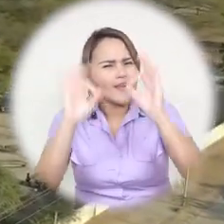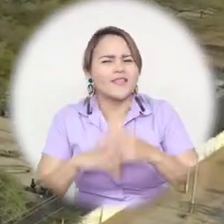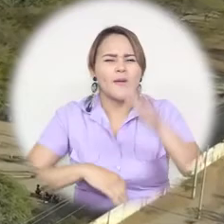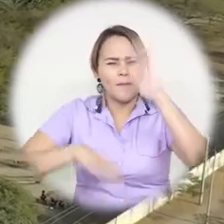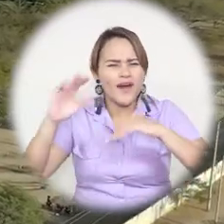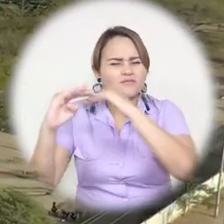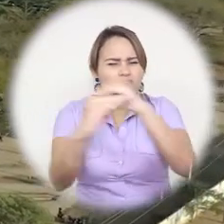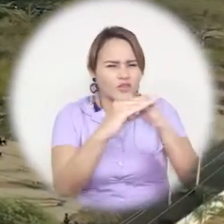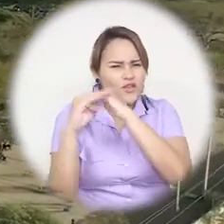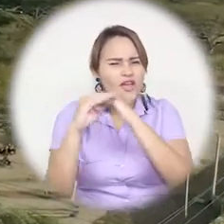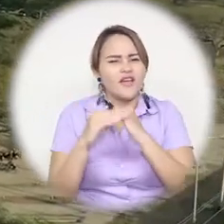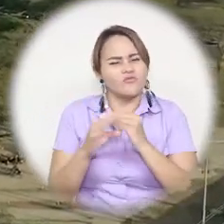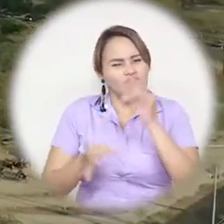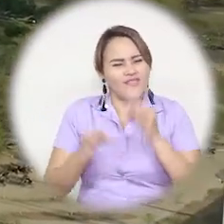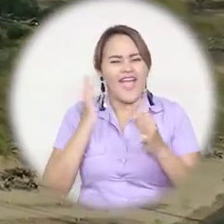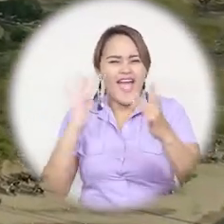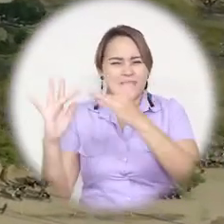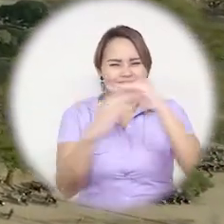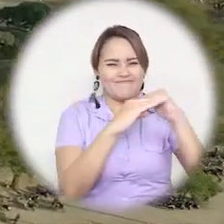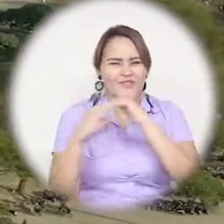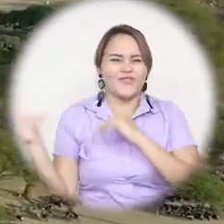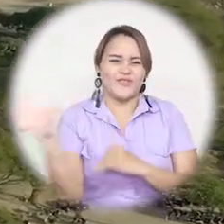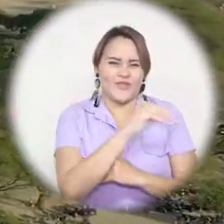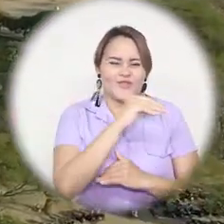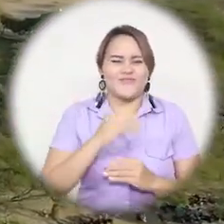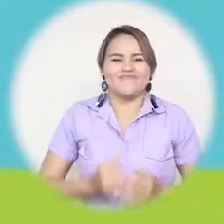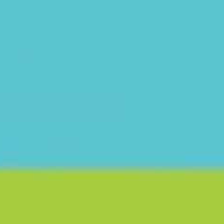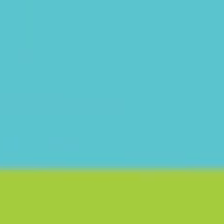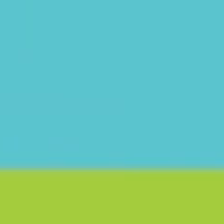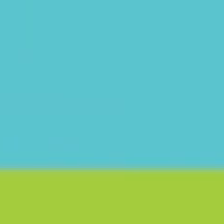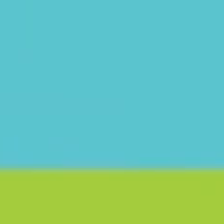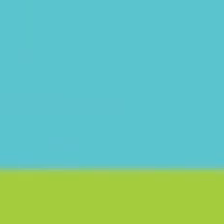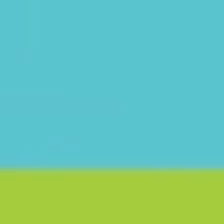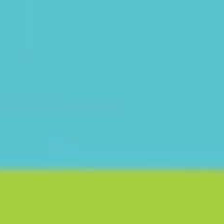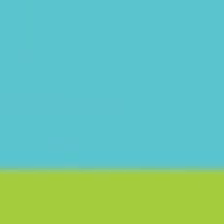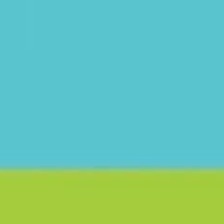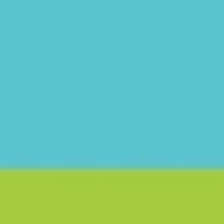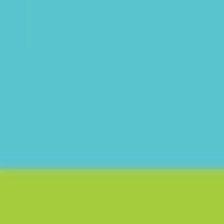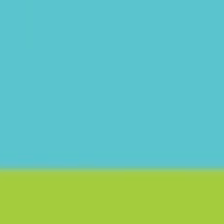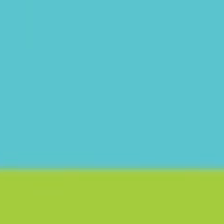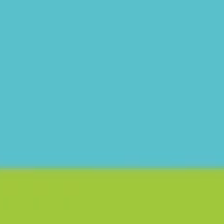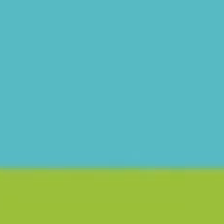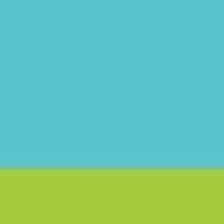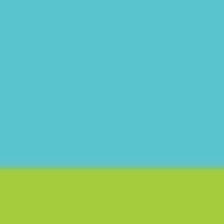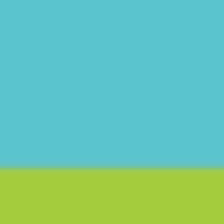educación de alto nivel bajo principios de equidad y justicia social.